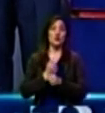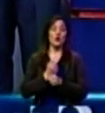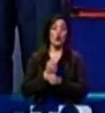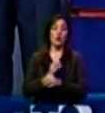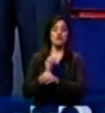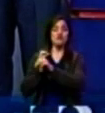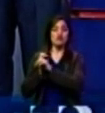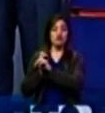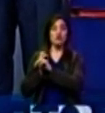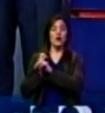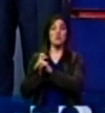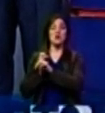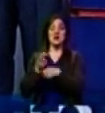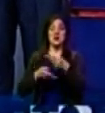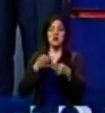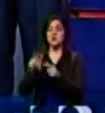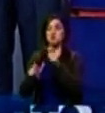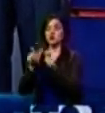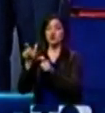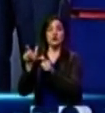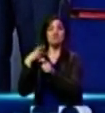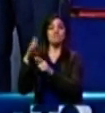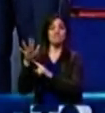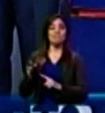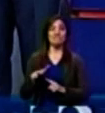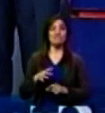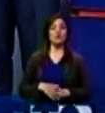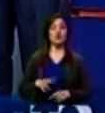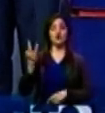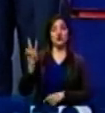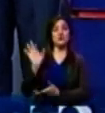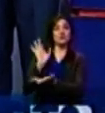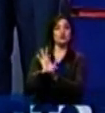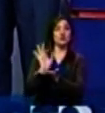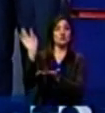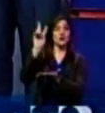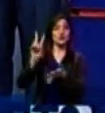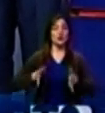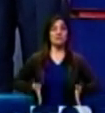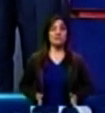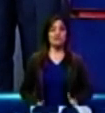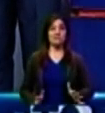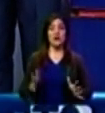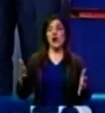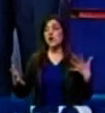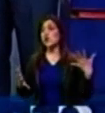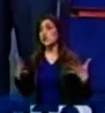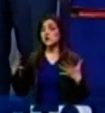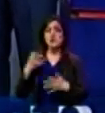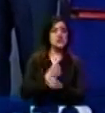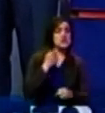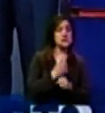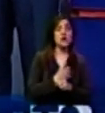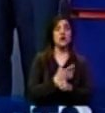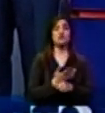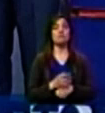personas y la discriminación. Conozcamos los desgarradores testimonios de William y Jesús, dos venezolanos que en su desesperación por encontrar